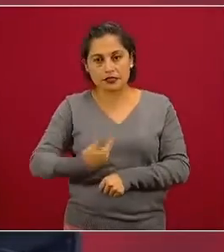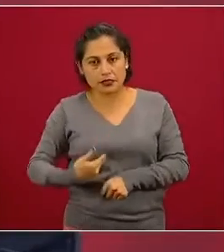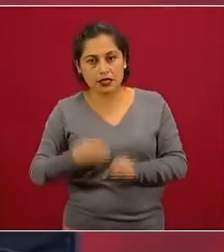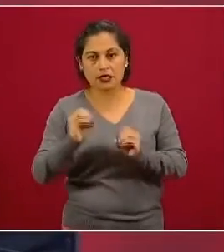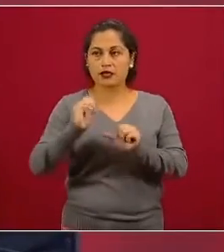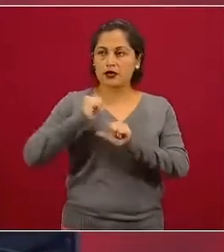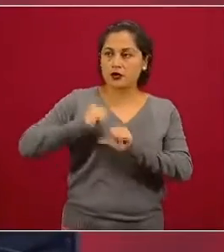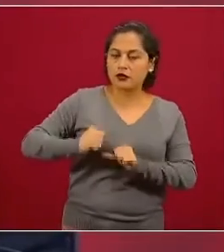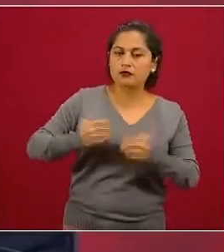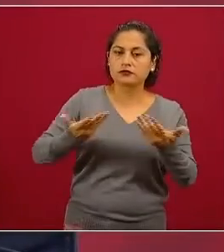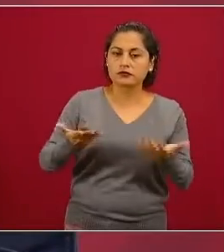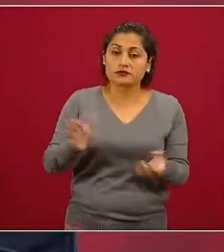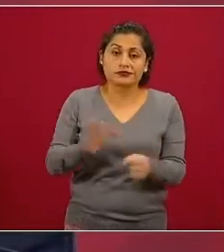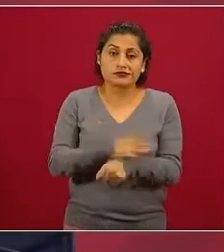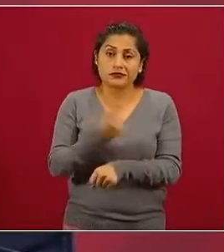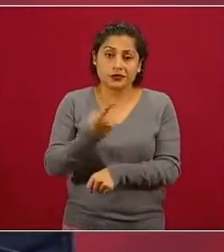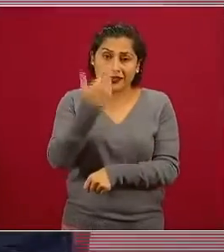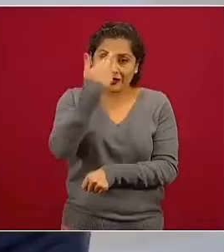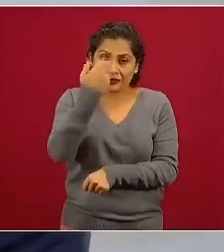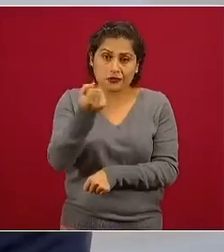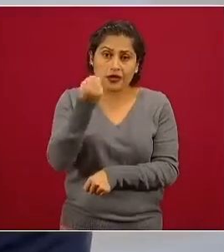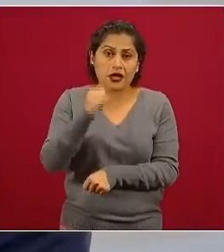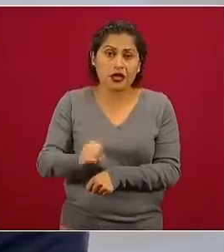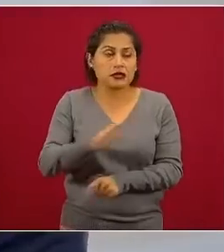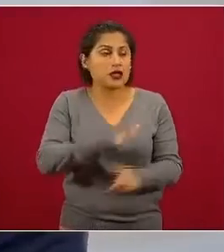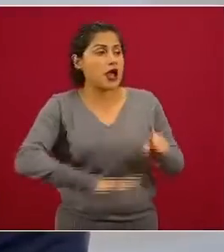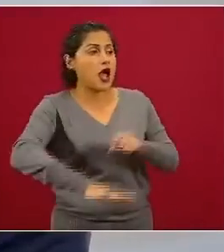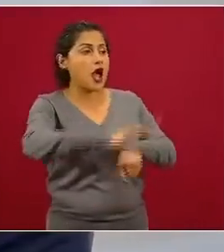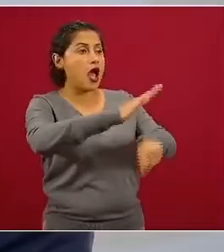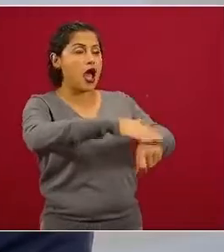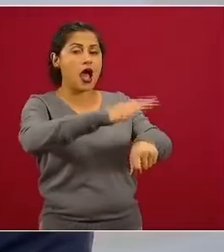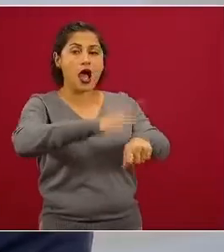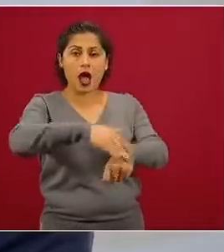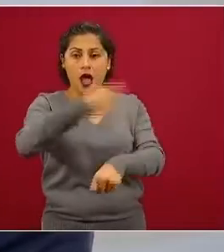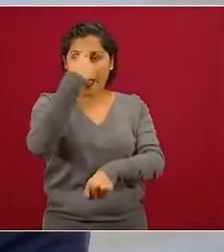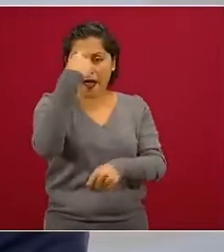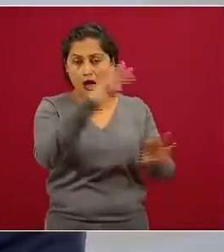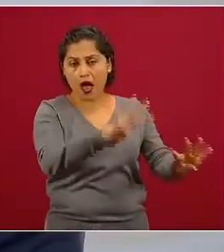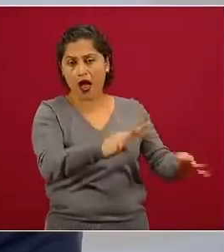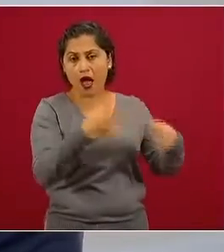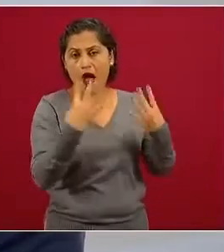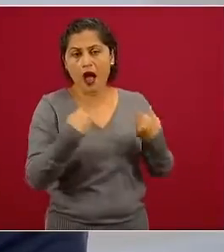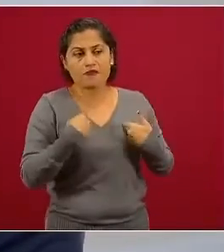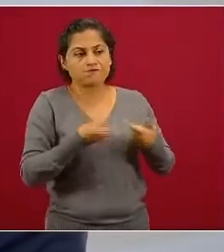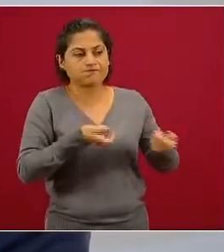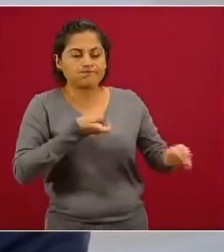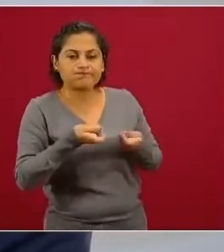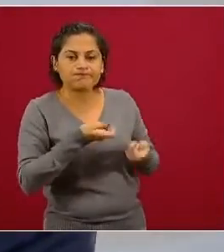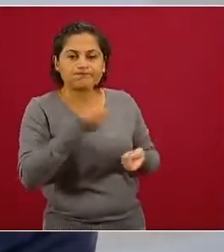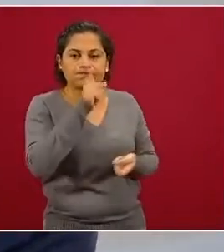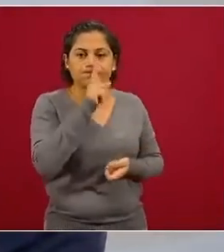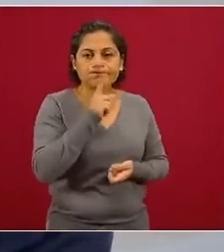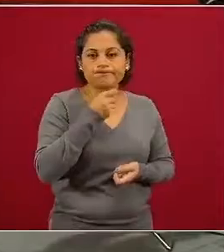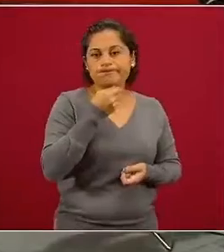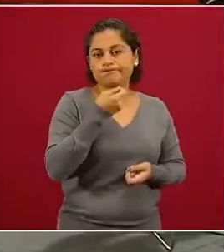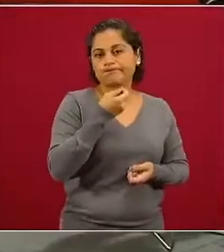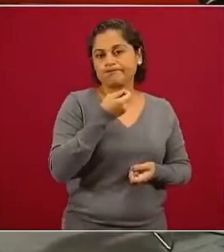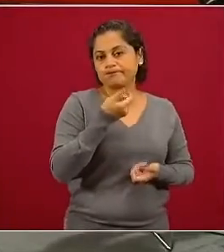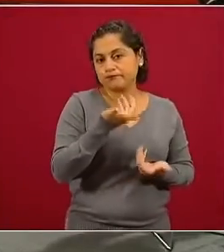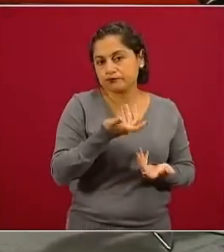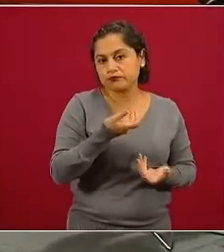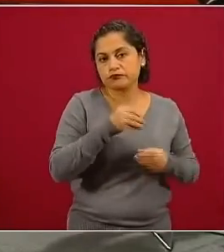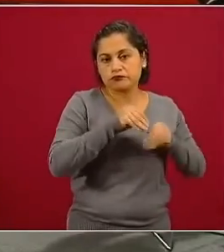ha dado respuestas a las exigencias de la gente. Eso es un hecho, eso ha provocado en